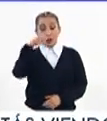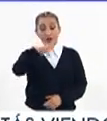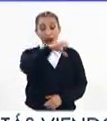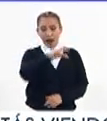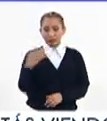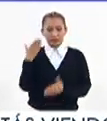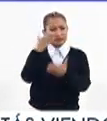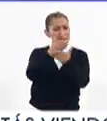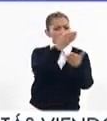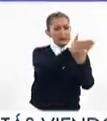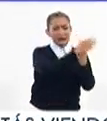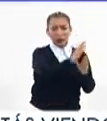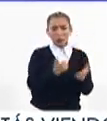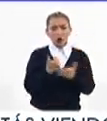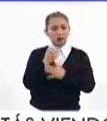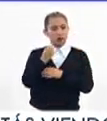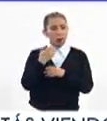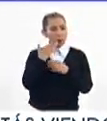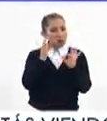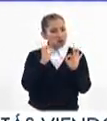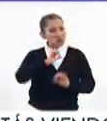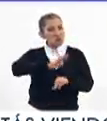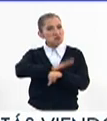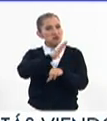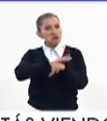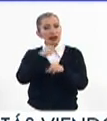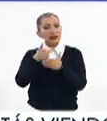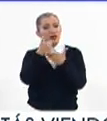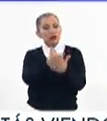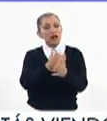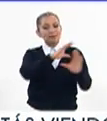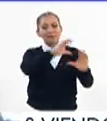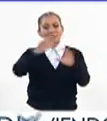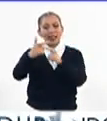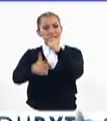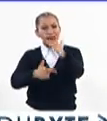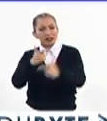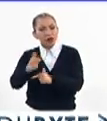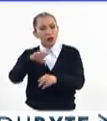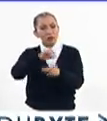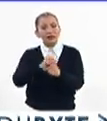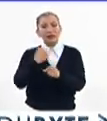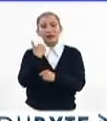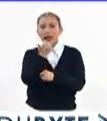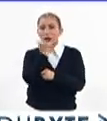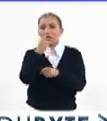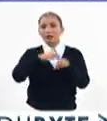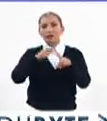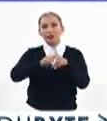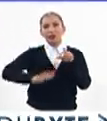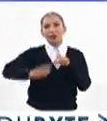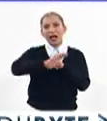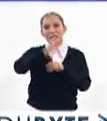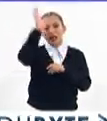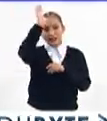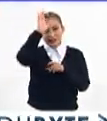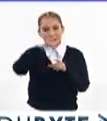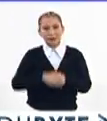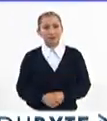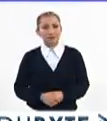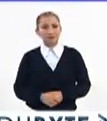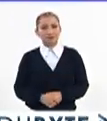universidades recibieron una inyección de mano de obra cualificada que ayudó a formar a generaciones enteras de estudiantes en distintos campos de la